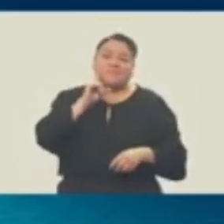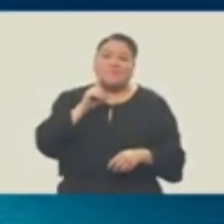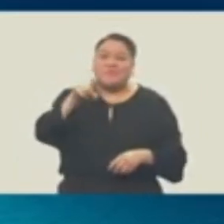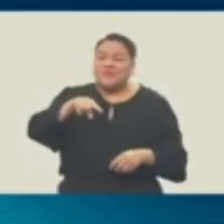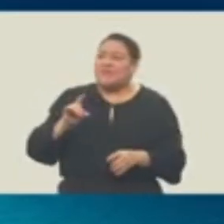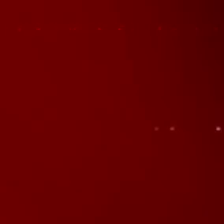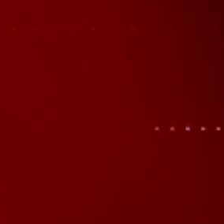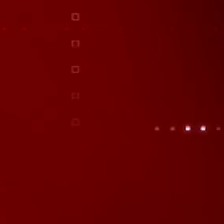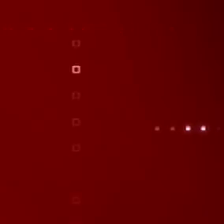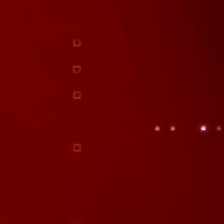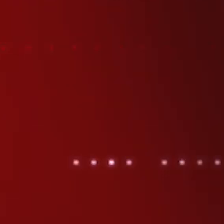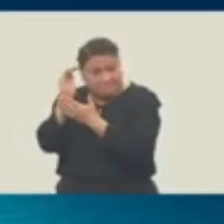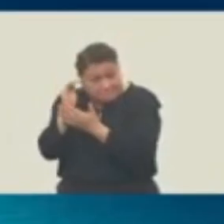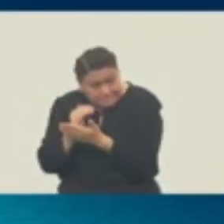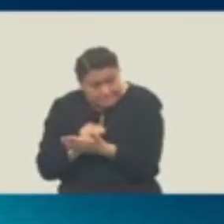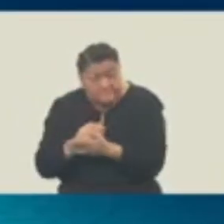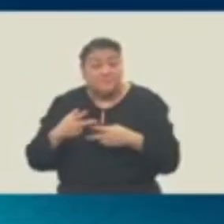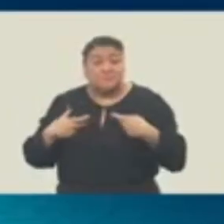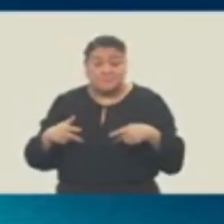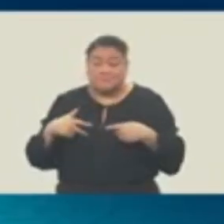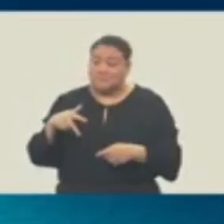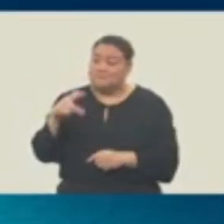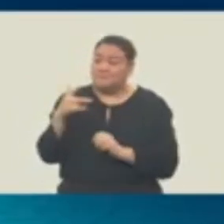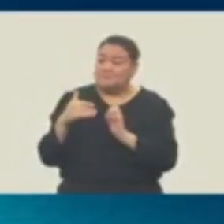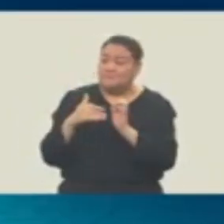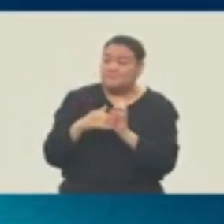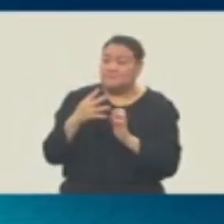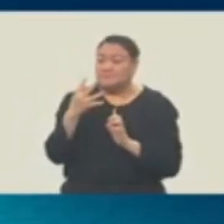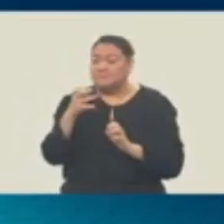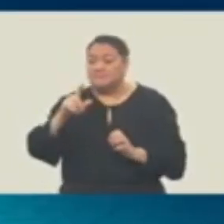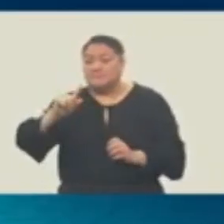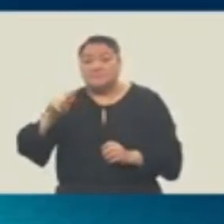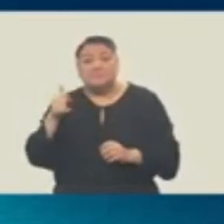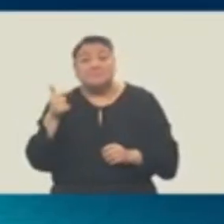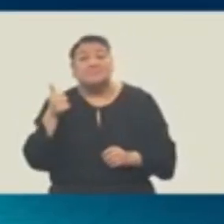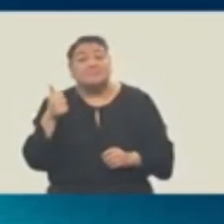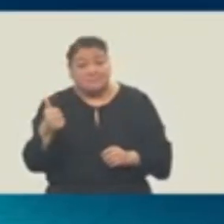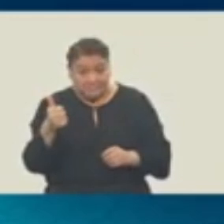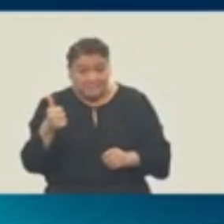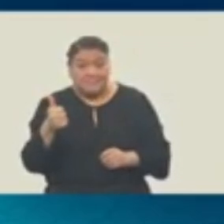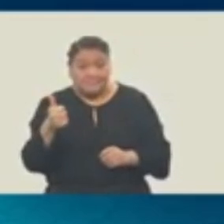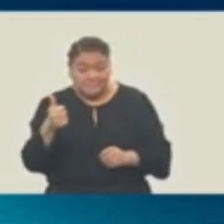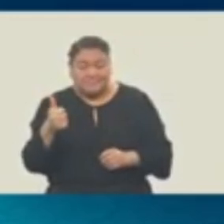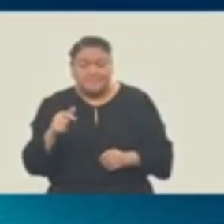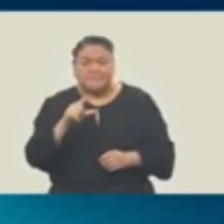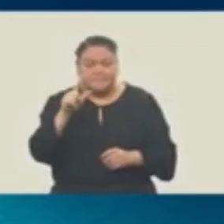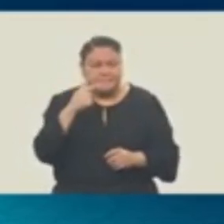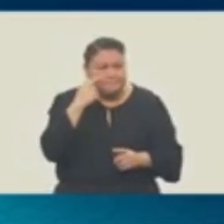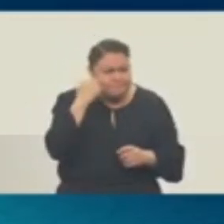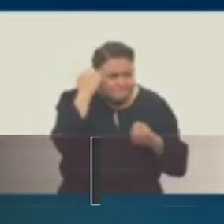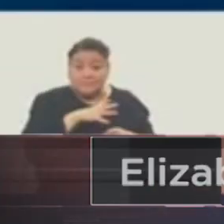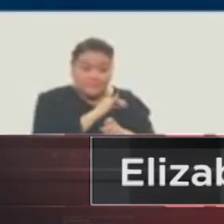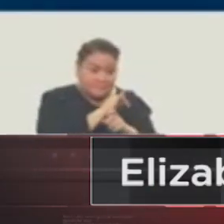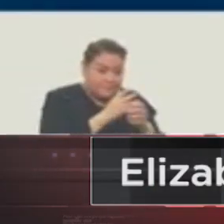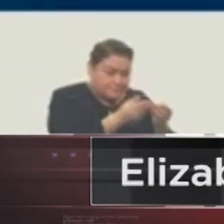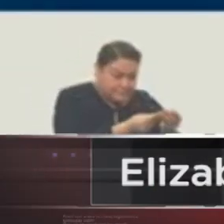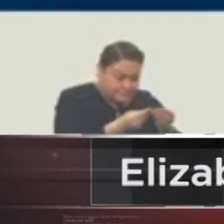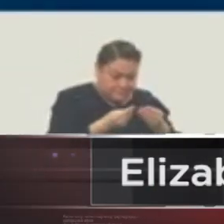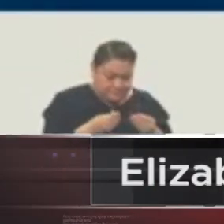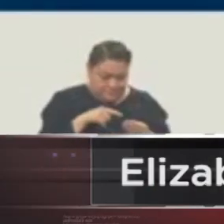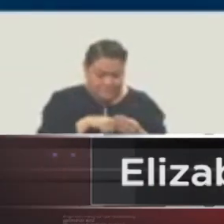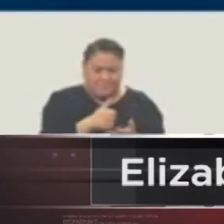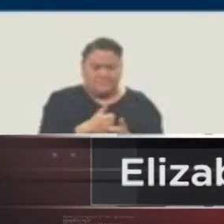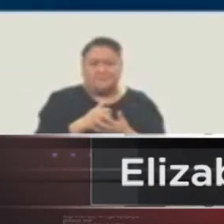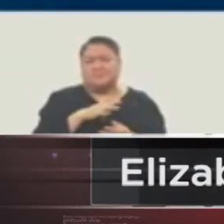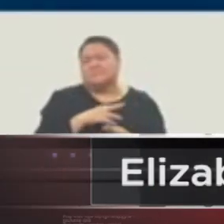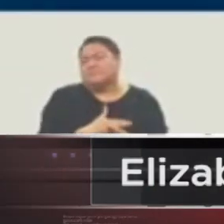sido víctimas del delito. En el detalle de la cifra nacional, las mujeres fueron las más vulneradas en cuanto a delitos sexuales. Se